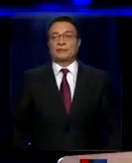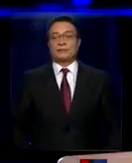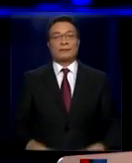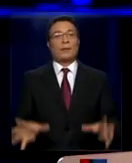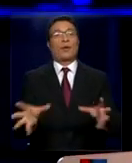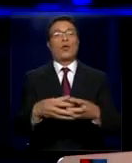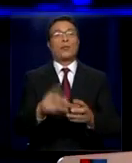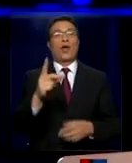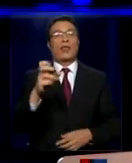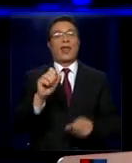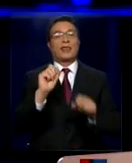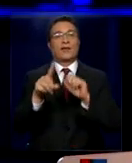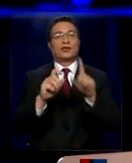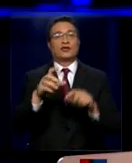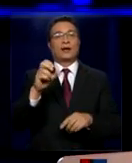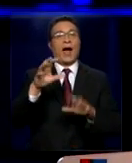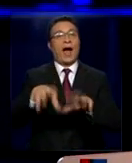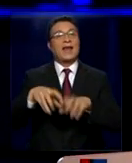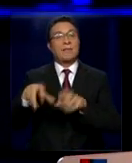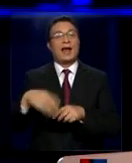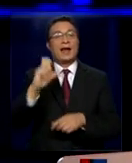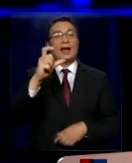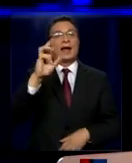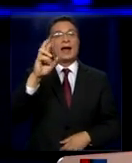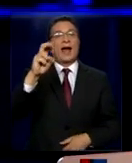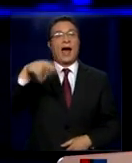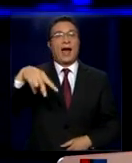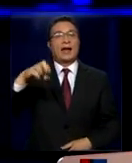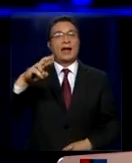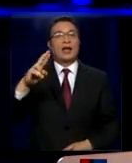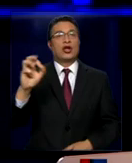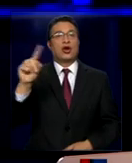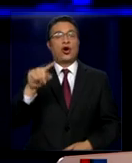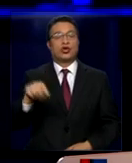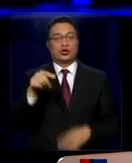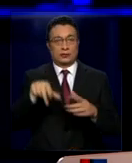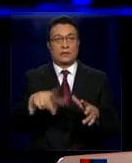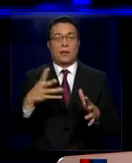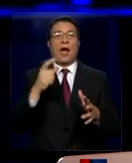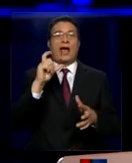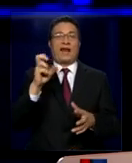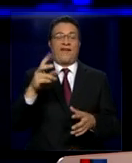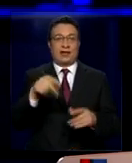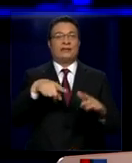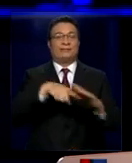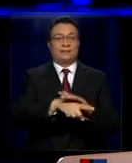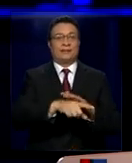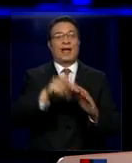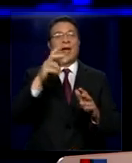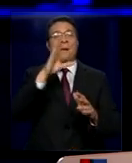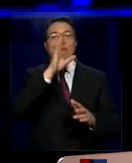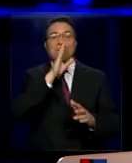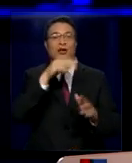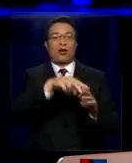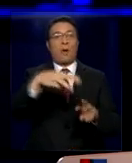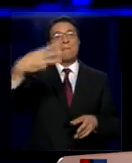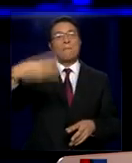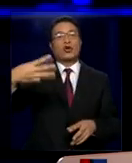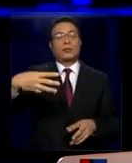Un grupo de defensores de los animales de Graneros denuncia que hay un grave caso de maltrato al interior del canil municipal. Dicen que el lugar